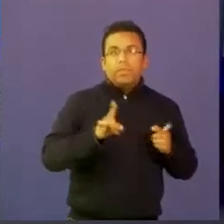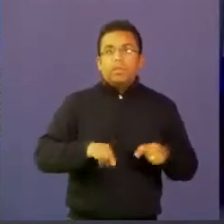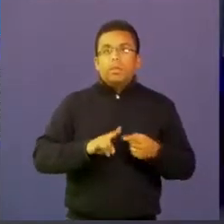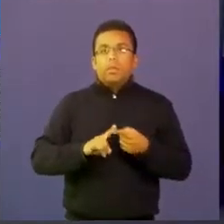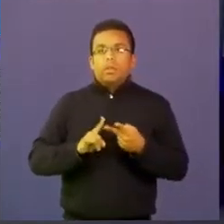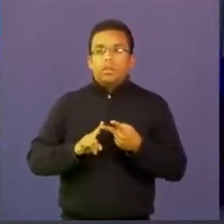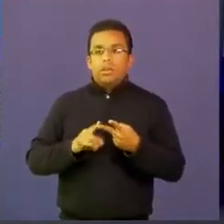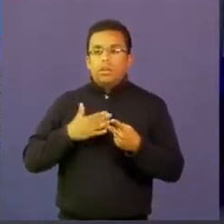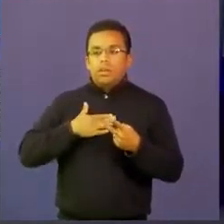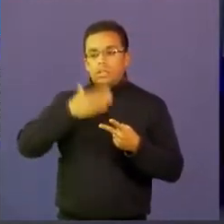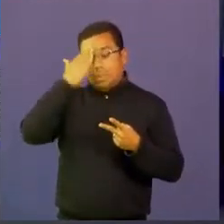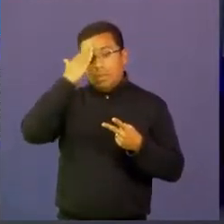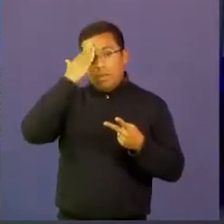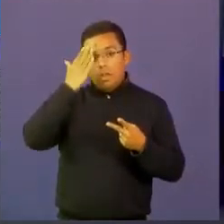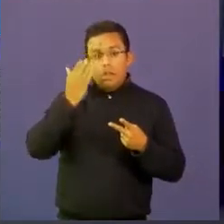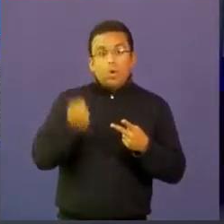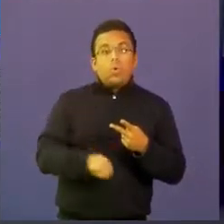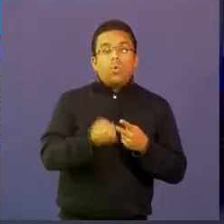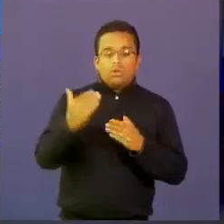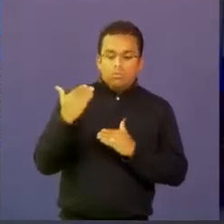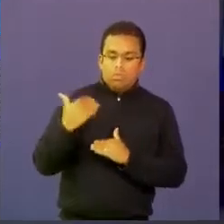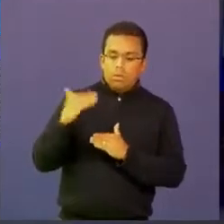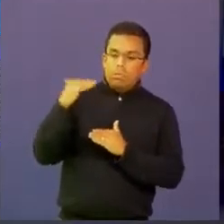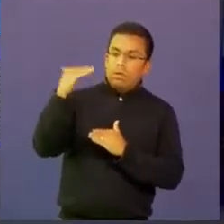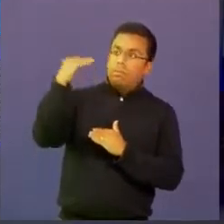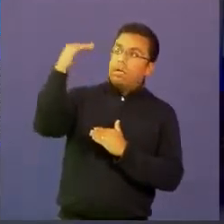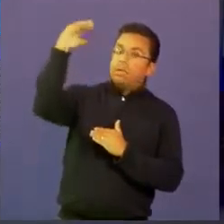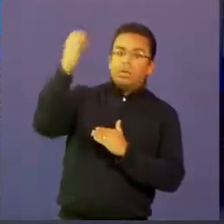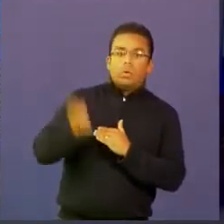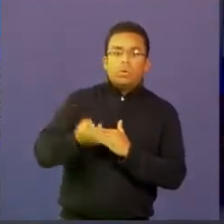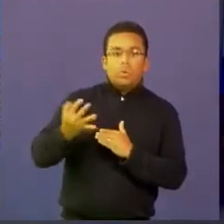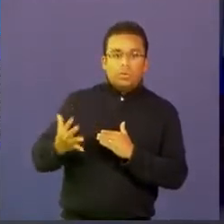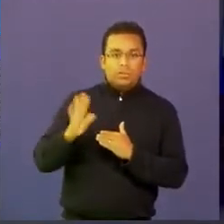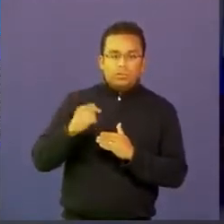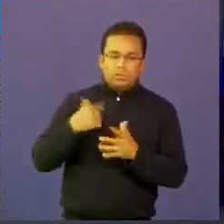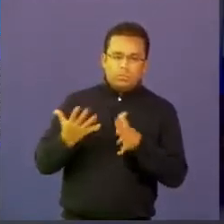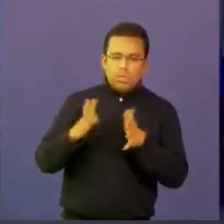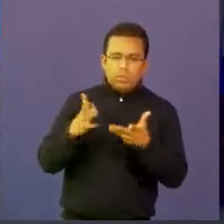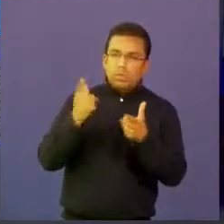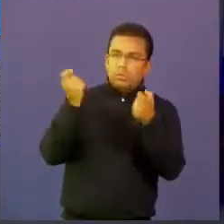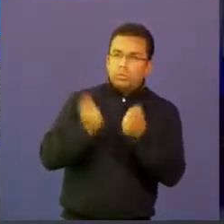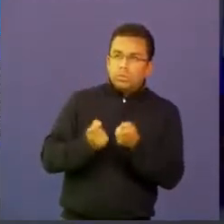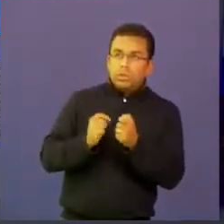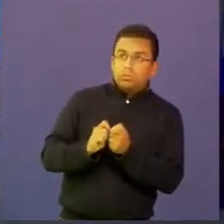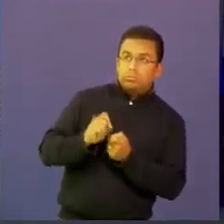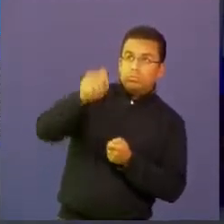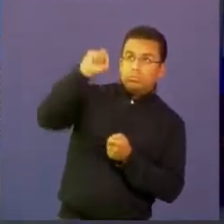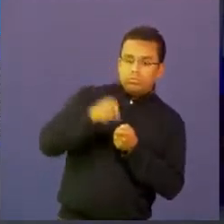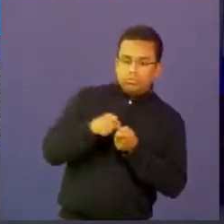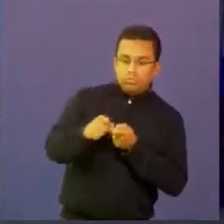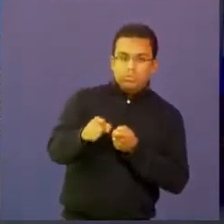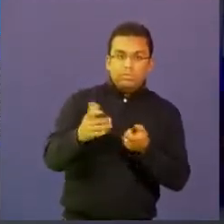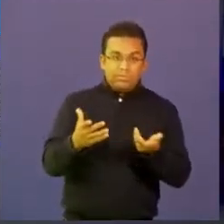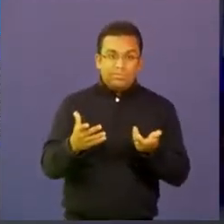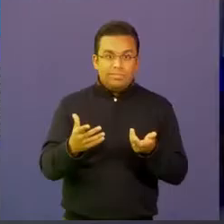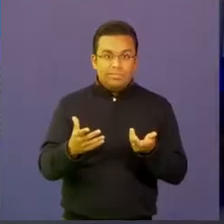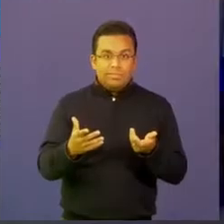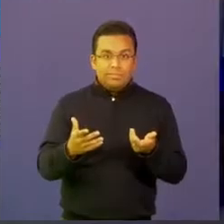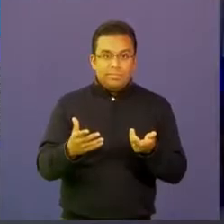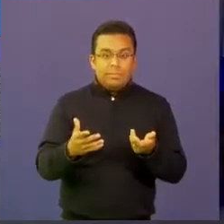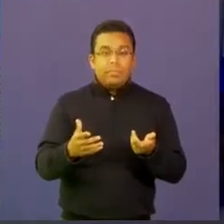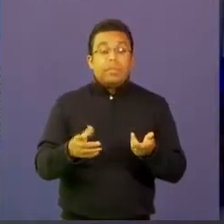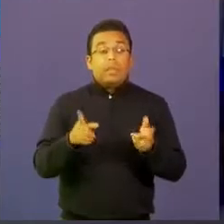saber de cuántos pisos van a ser mis edificios entonces ahí calculo alturas entonces hay